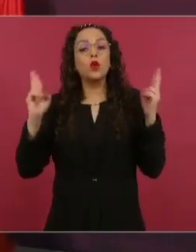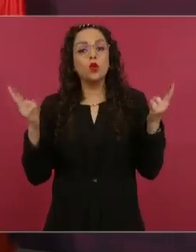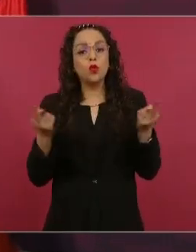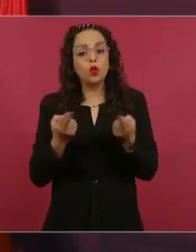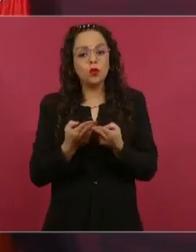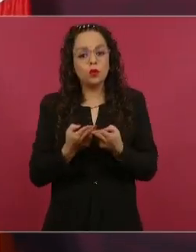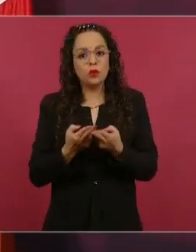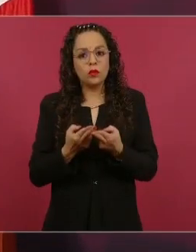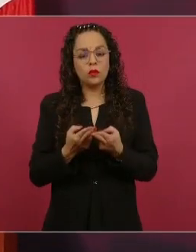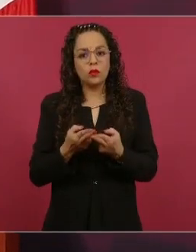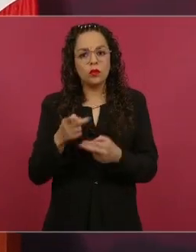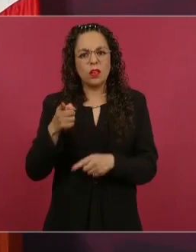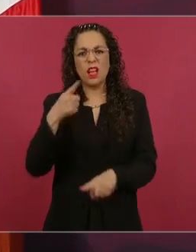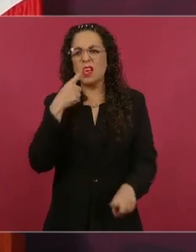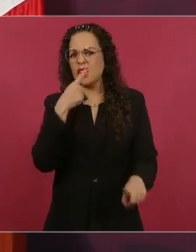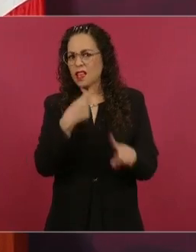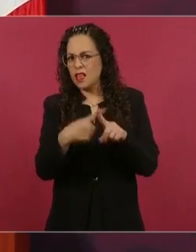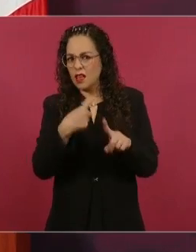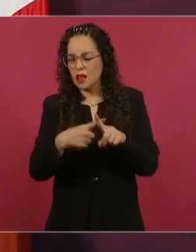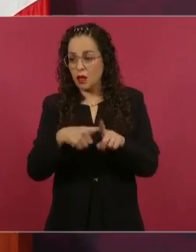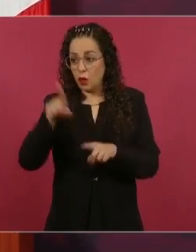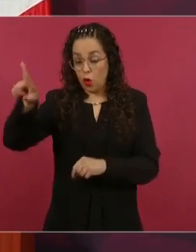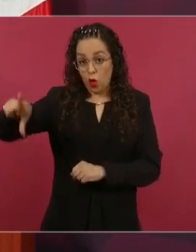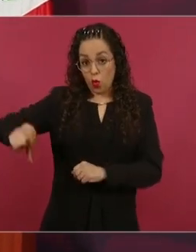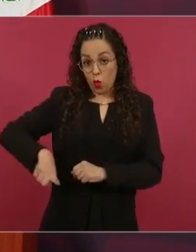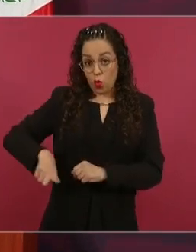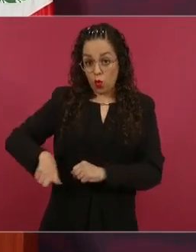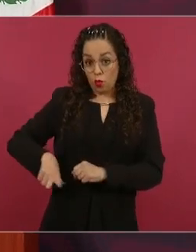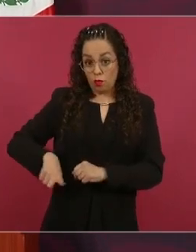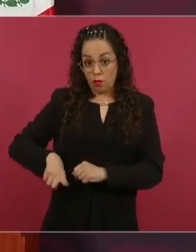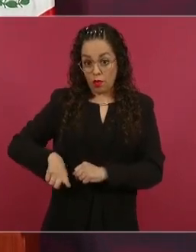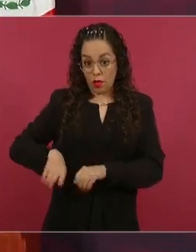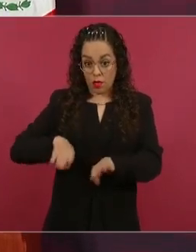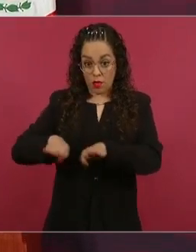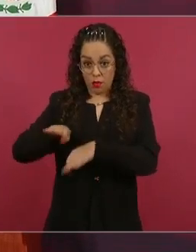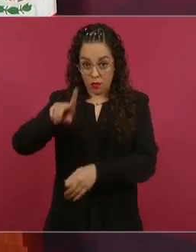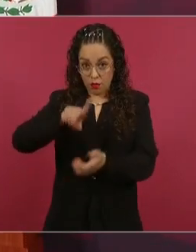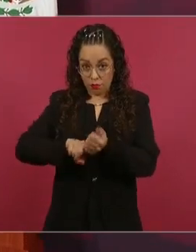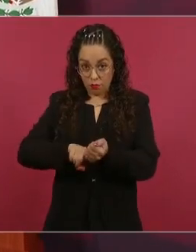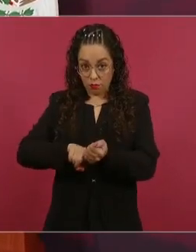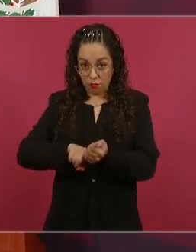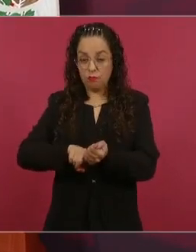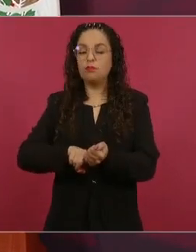integrantes del gobierno con miembros de la oposición